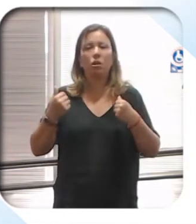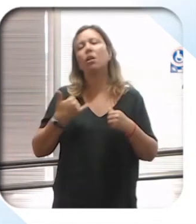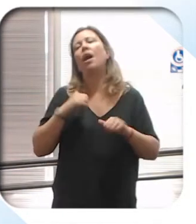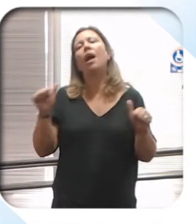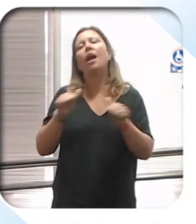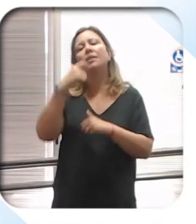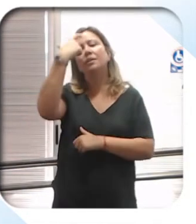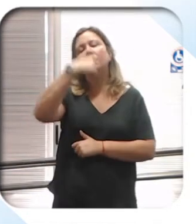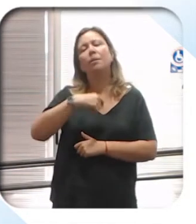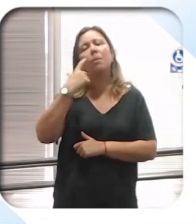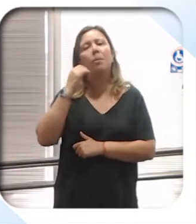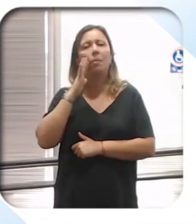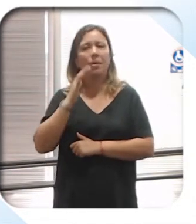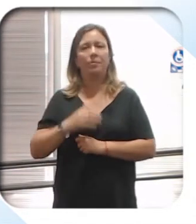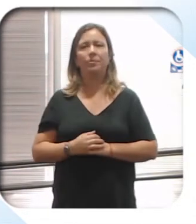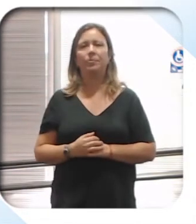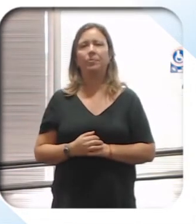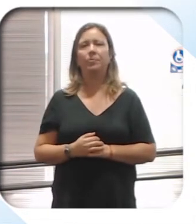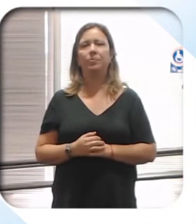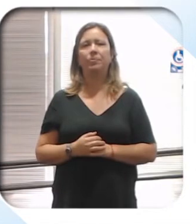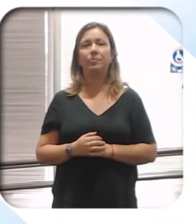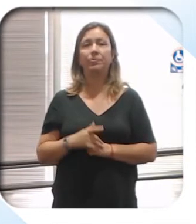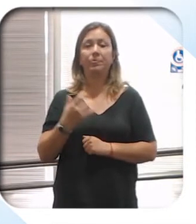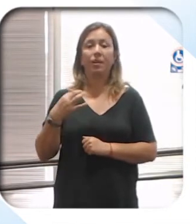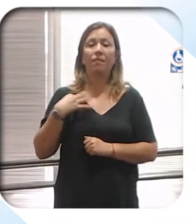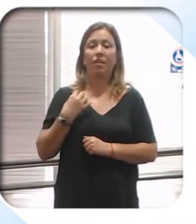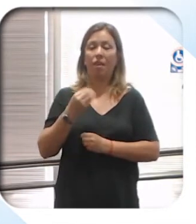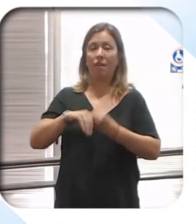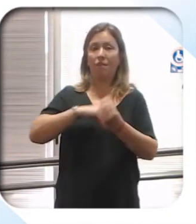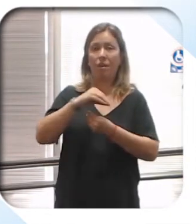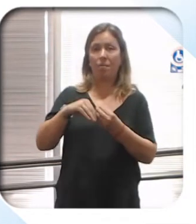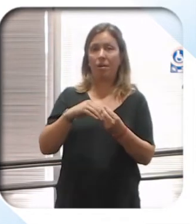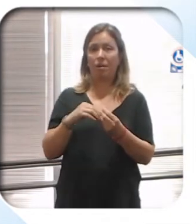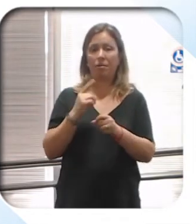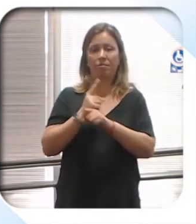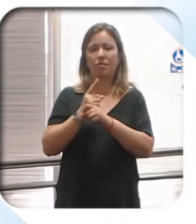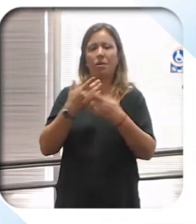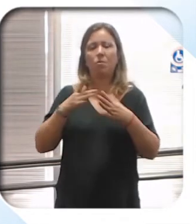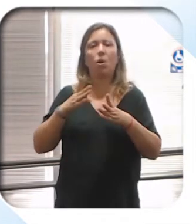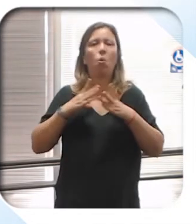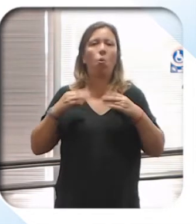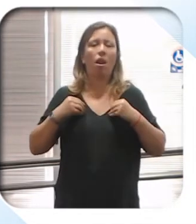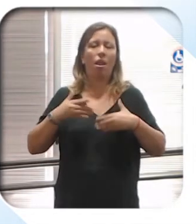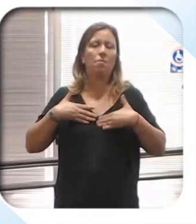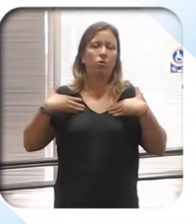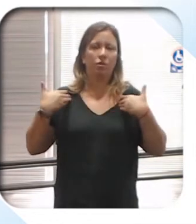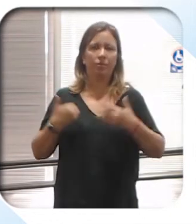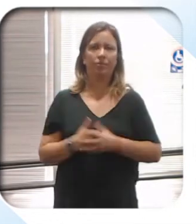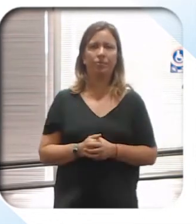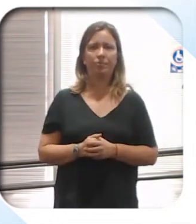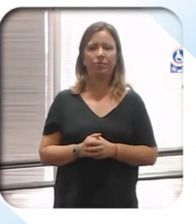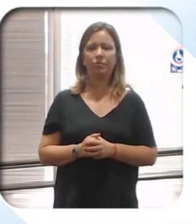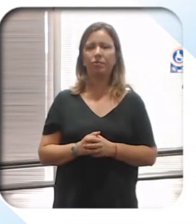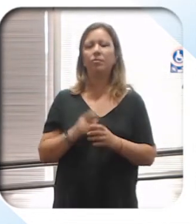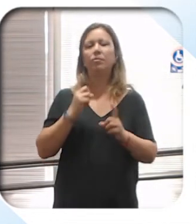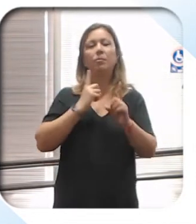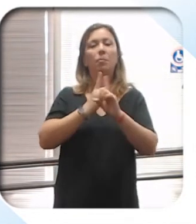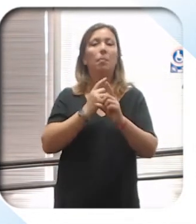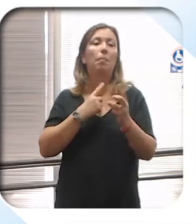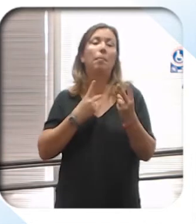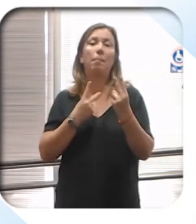actitud de los padres. La vida familiar es la primera escuela de aprendizaje emocional entre la